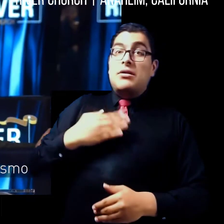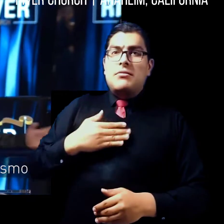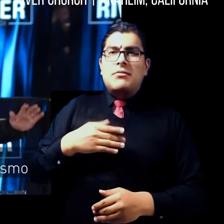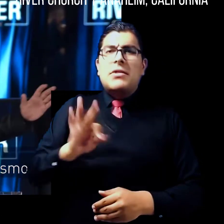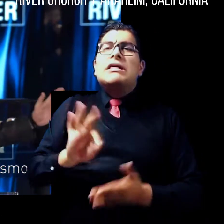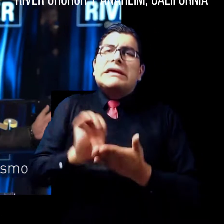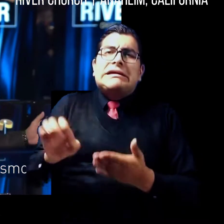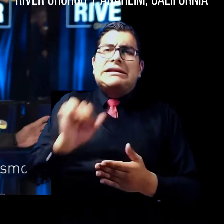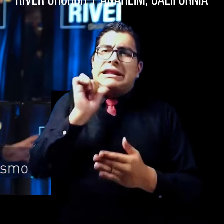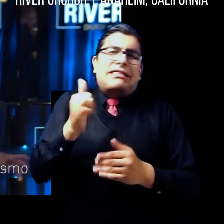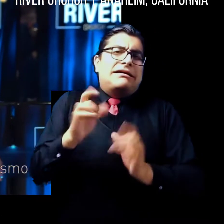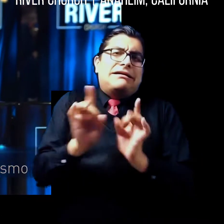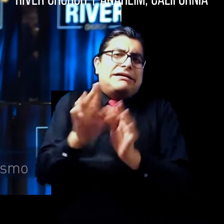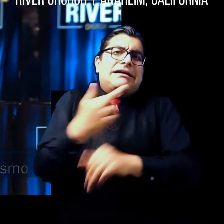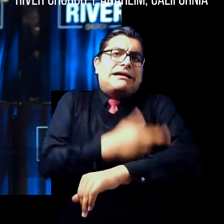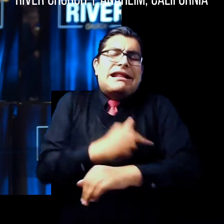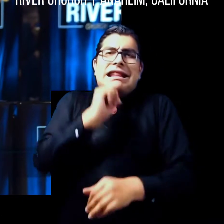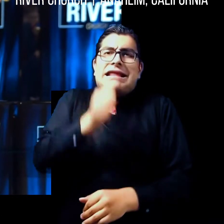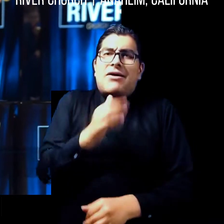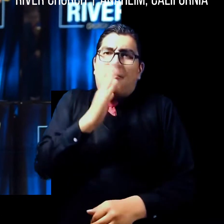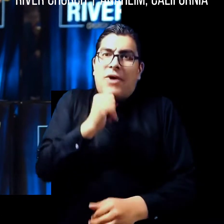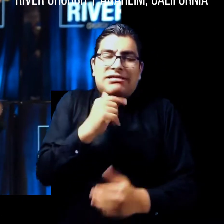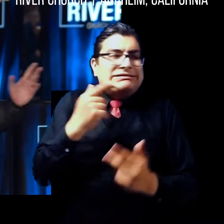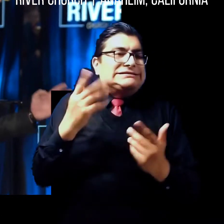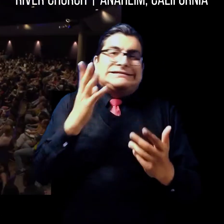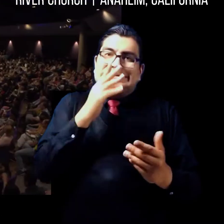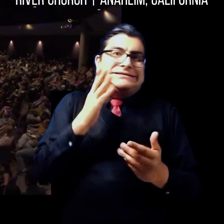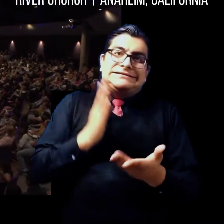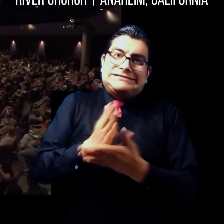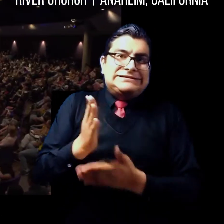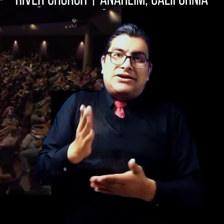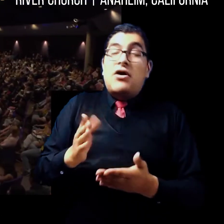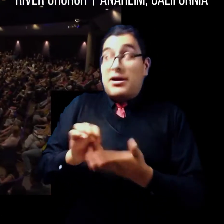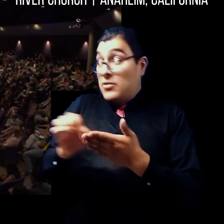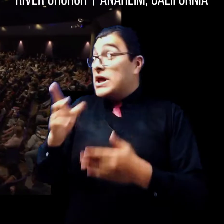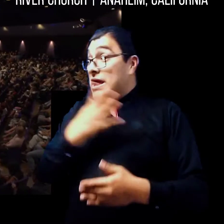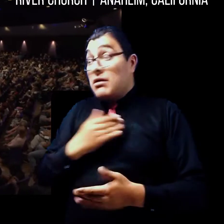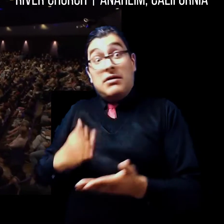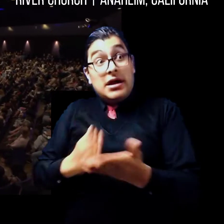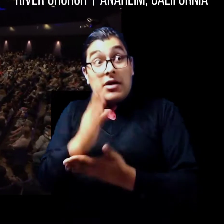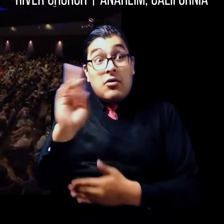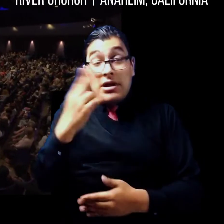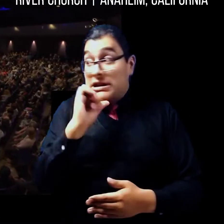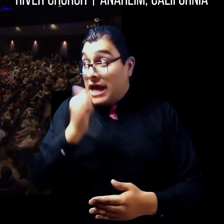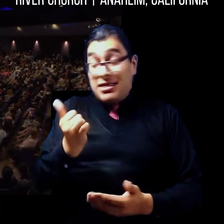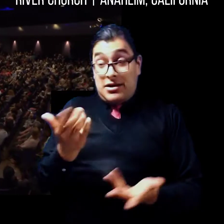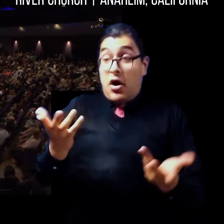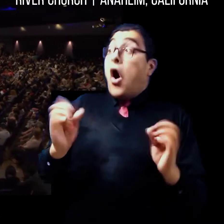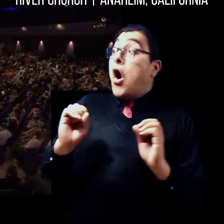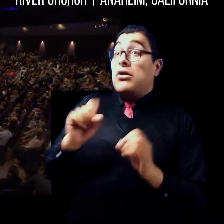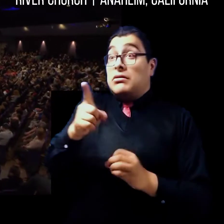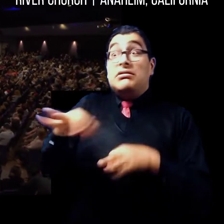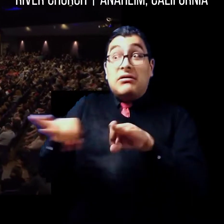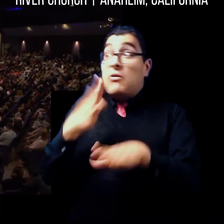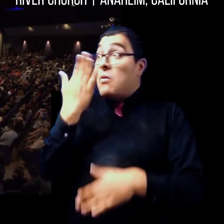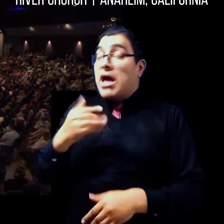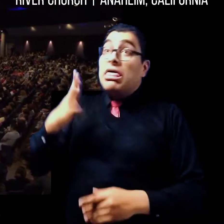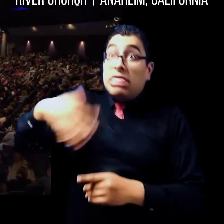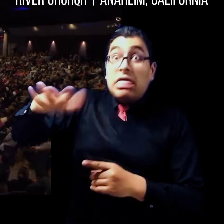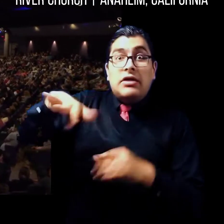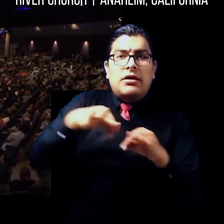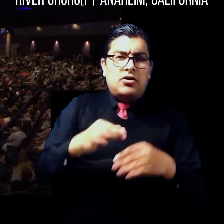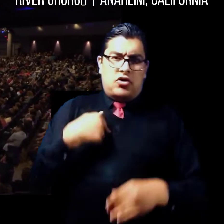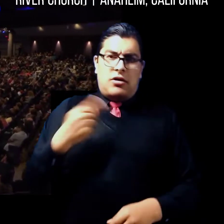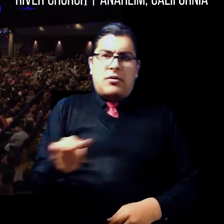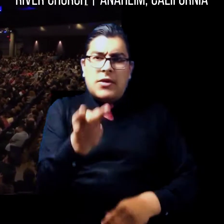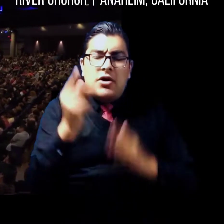salen los papeles, si no entra tu hijo a esa universidad, si no consigues empleo, yo tengo una